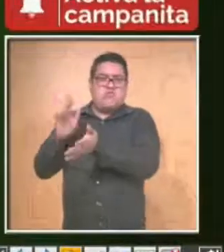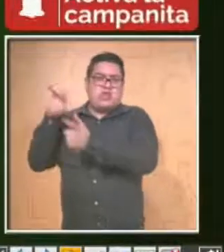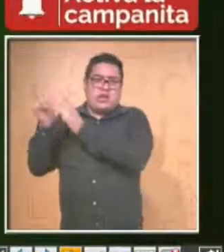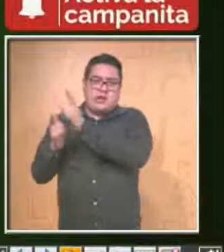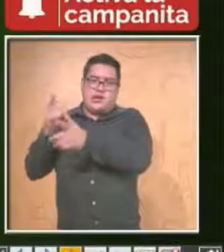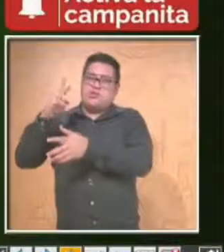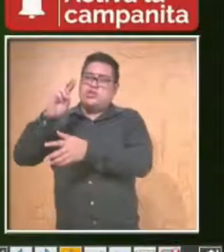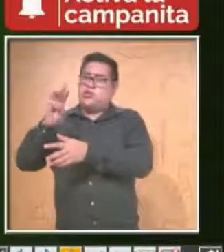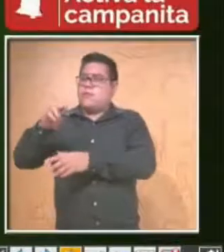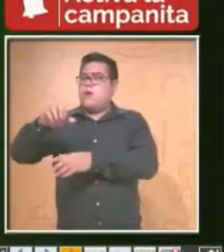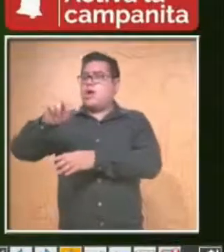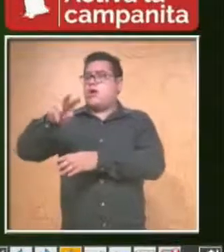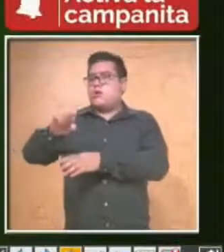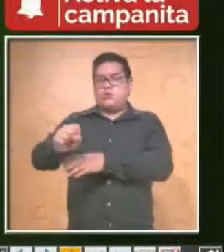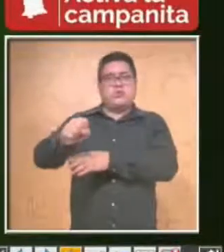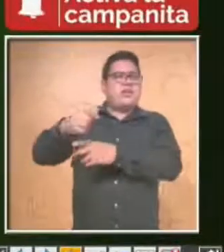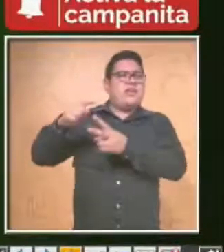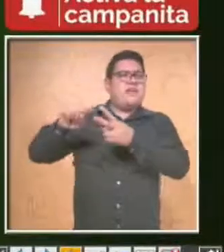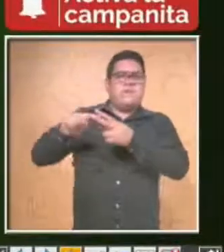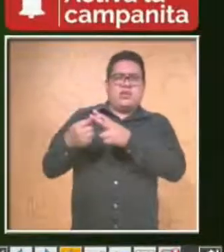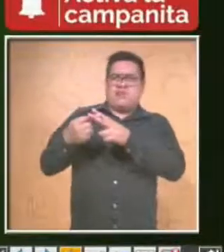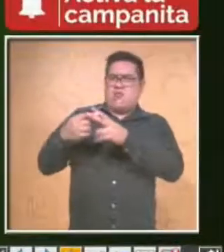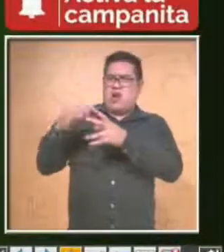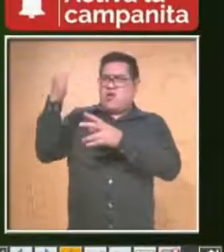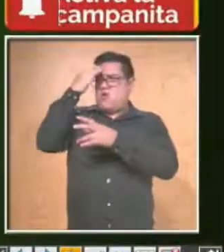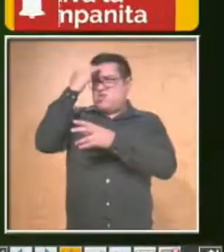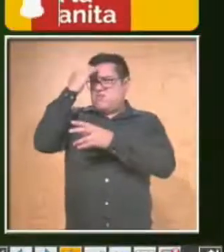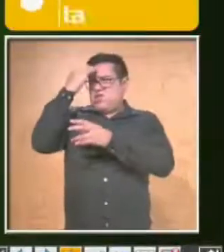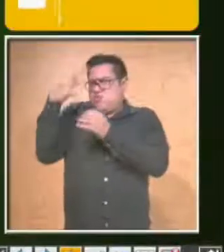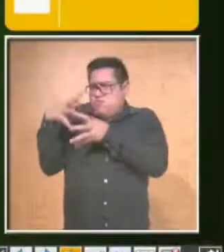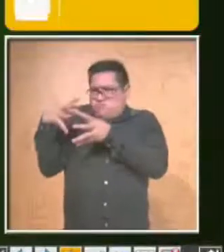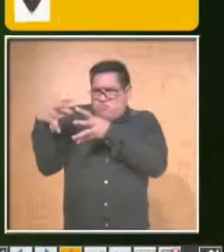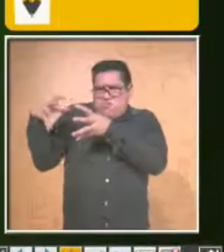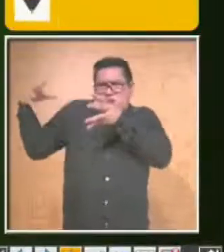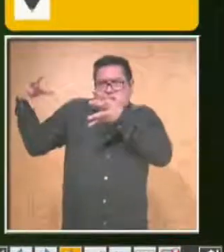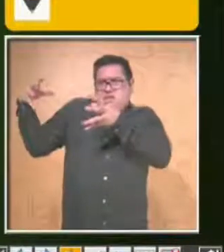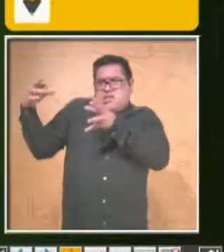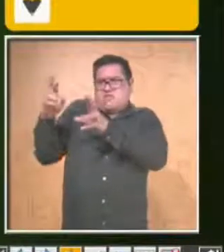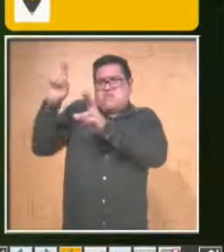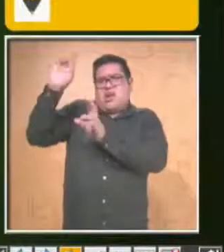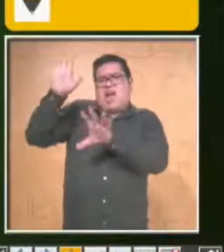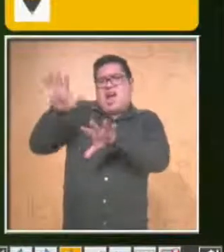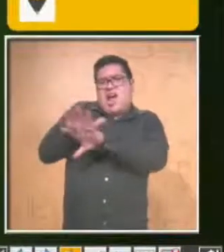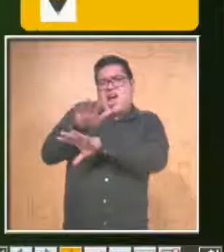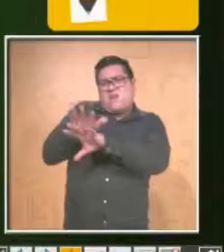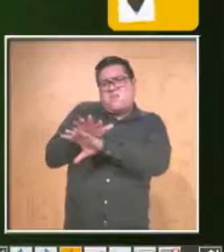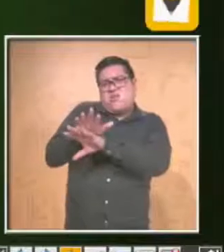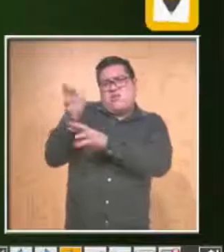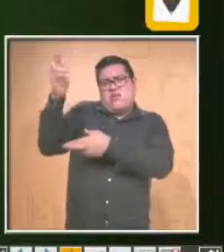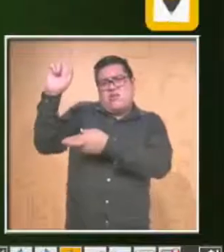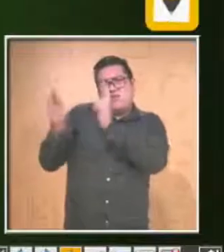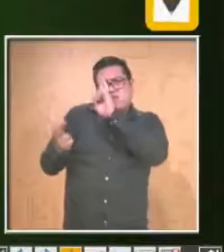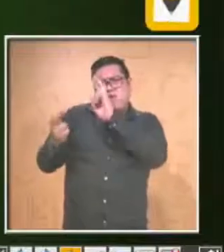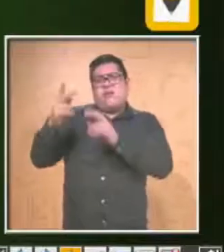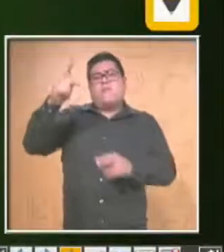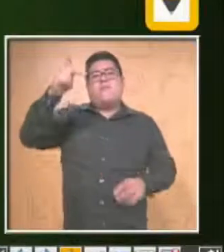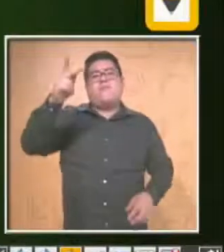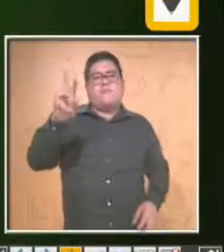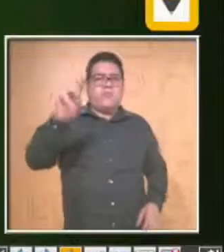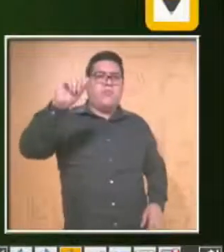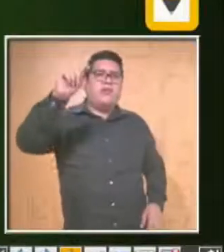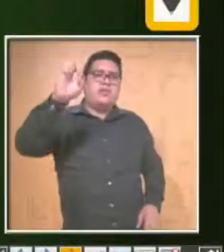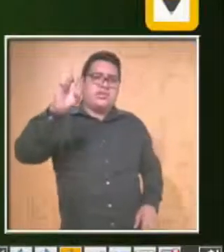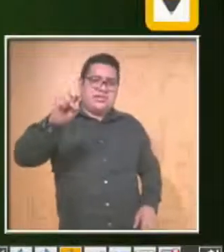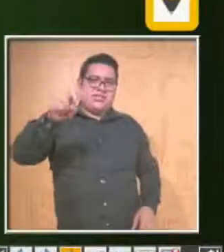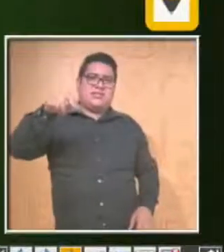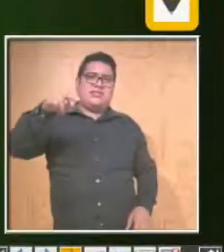difusión del conocimiento. Por lo tanto, hay una reforma protestante. En cuanto regresemos del corte,